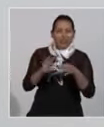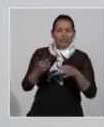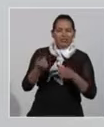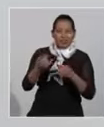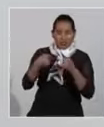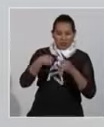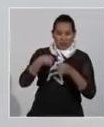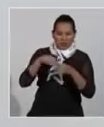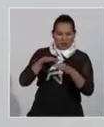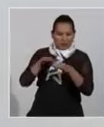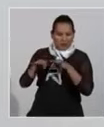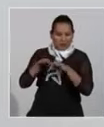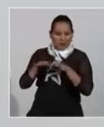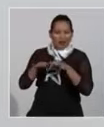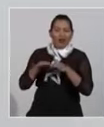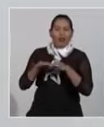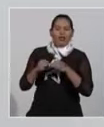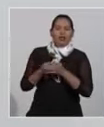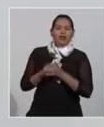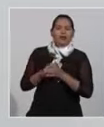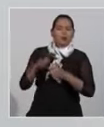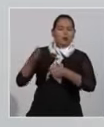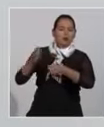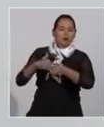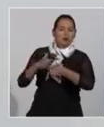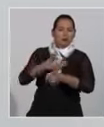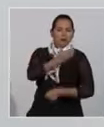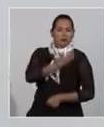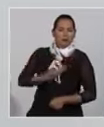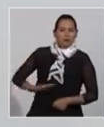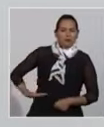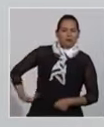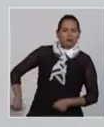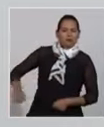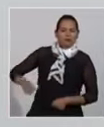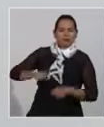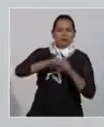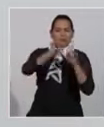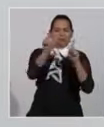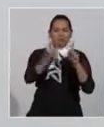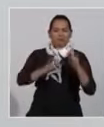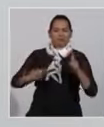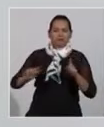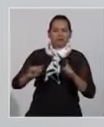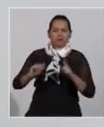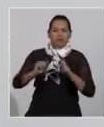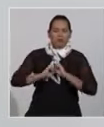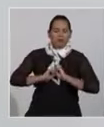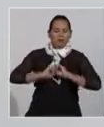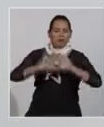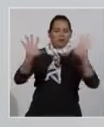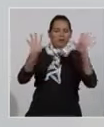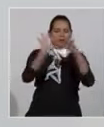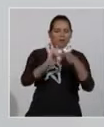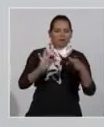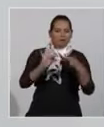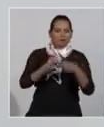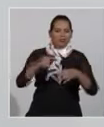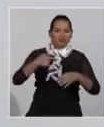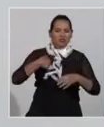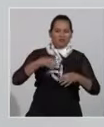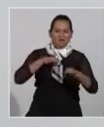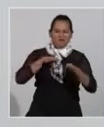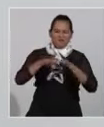próximo presidente de la República. Lo digo claro y fuerte. Trabajaré con firmeza para hacer valer